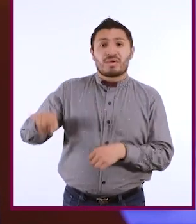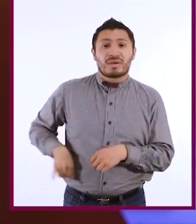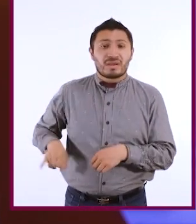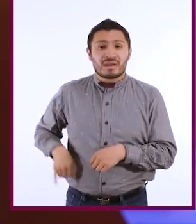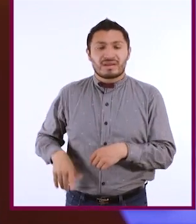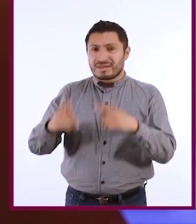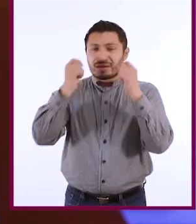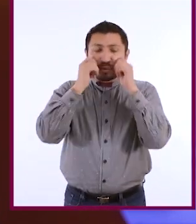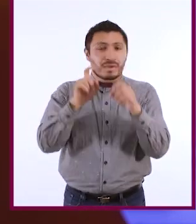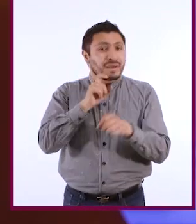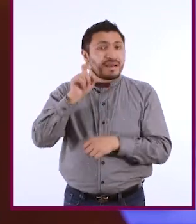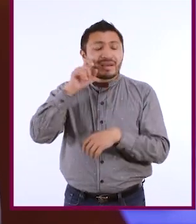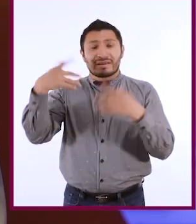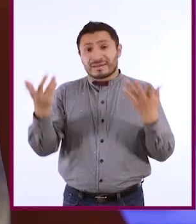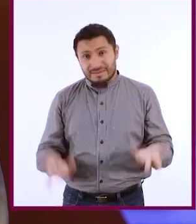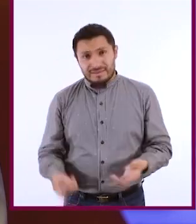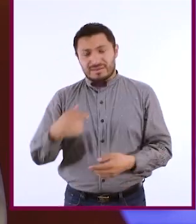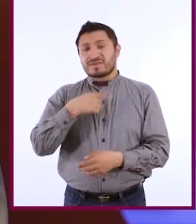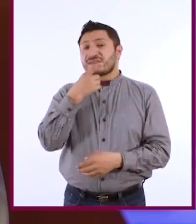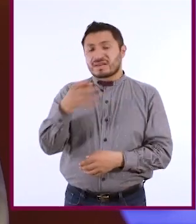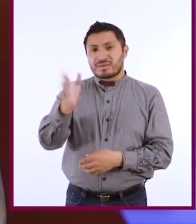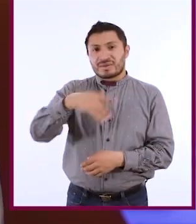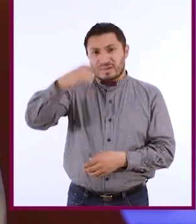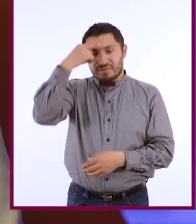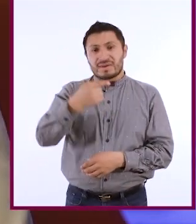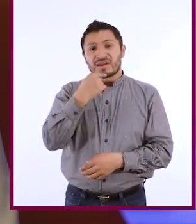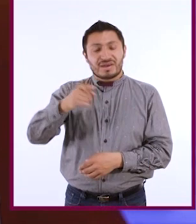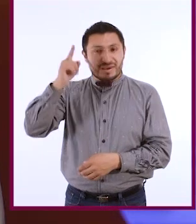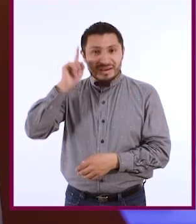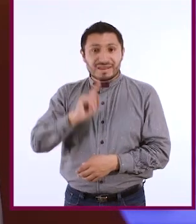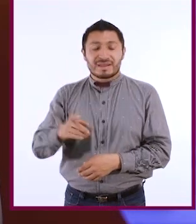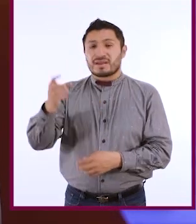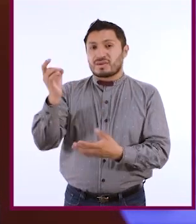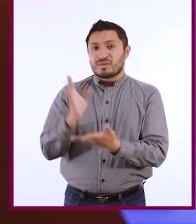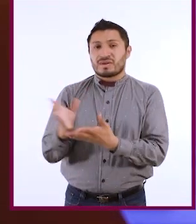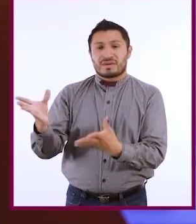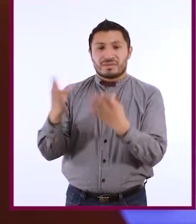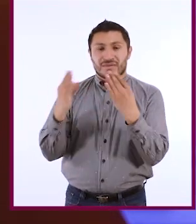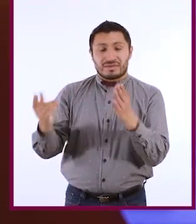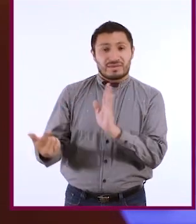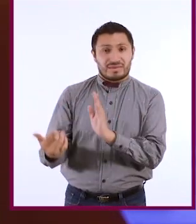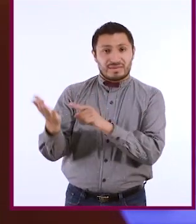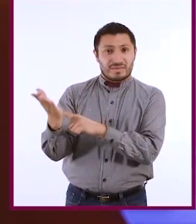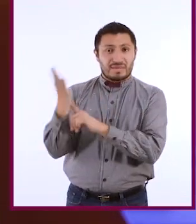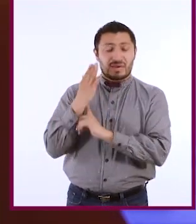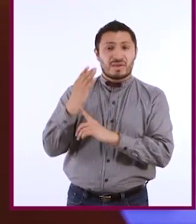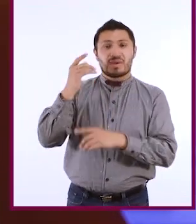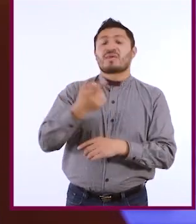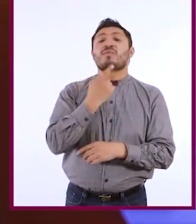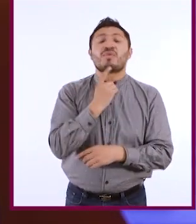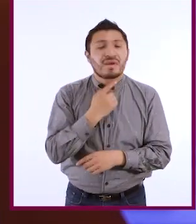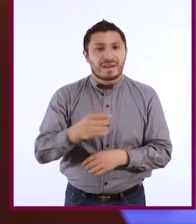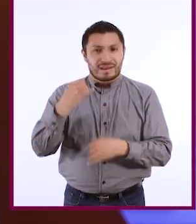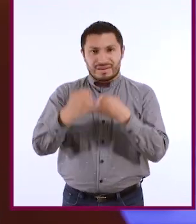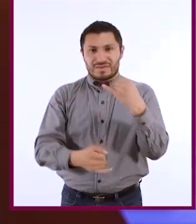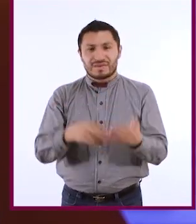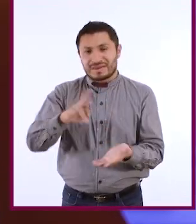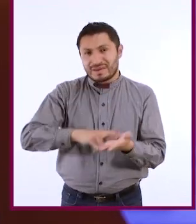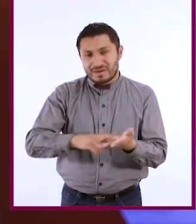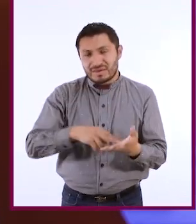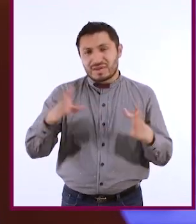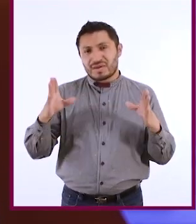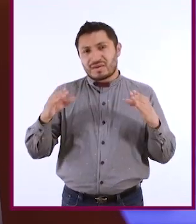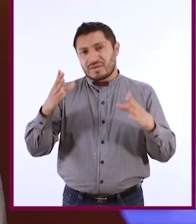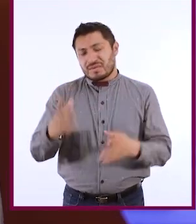sin importar su género? Y bueno, le dije que buscaba algo para una niña y todo lo que me enseñó fueron muñecas, juguetes rosas, peluches y alguna que otra